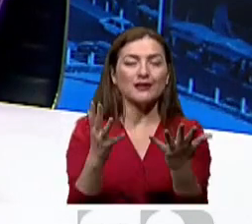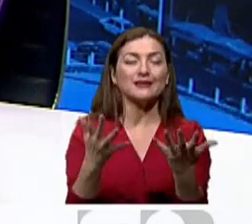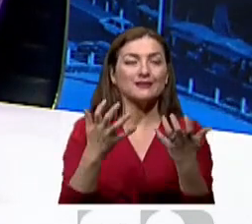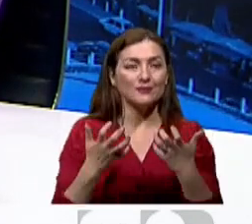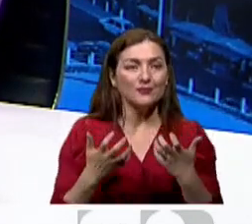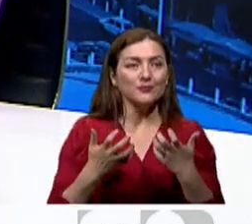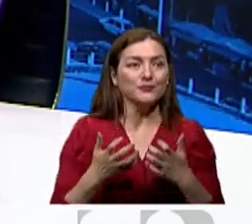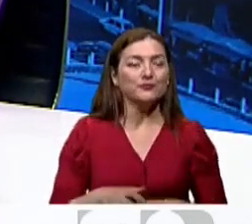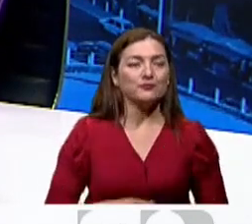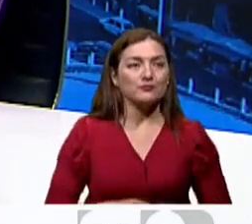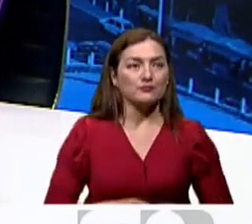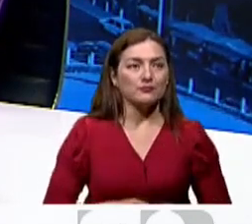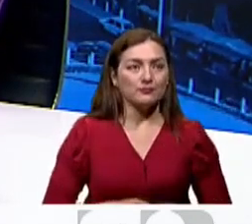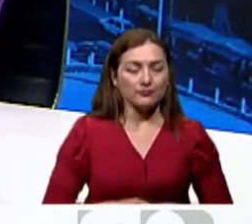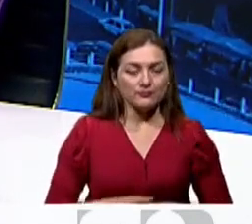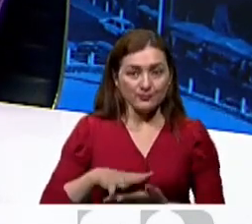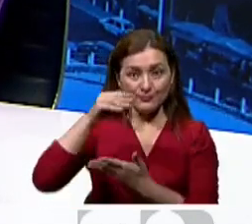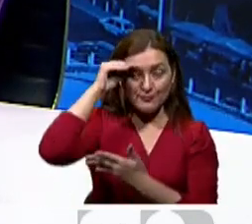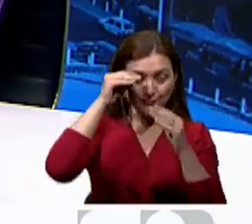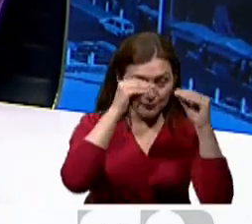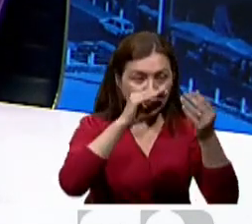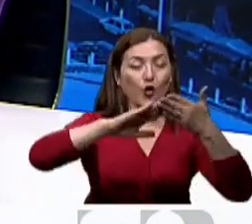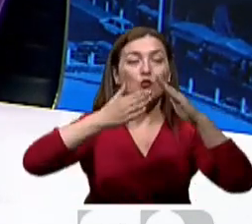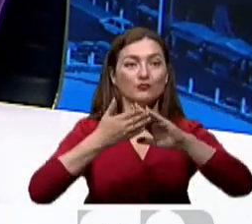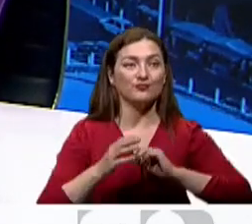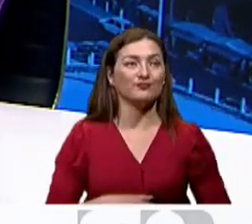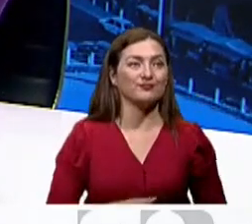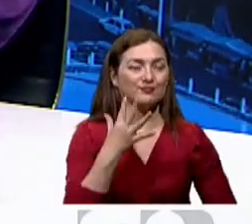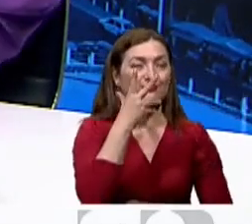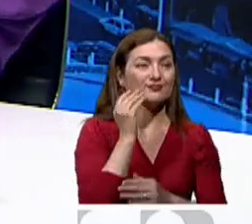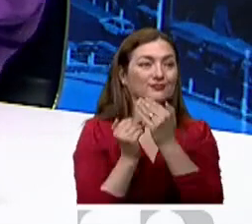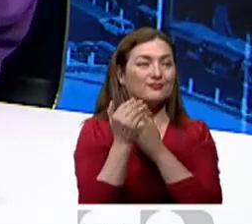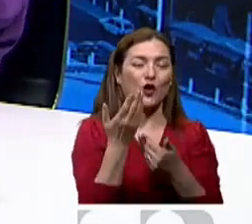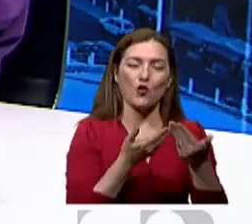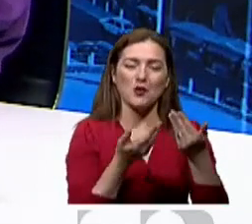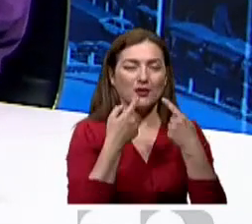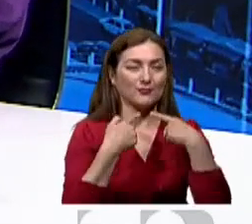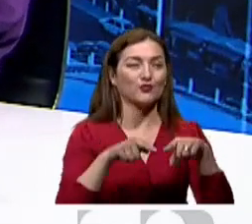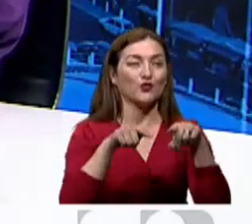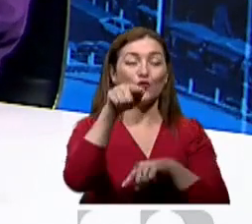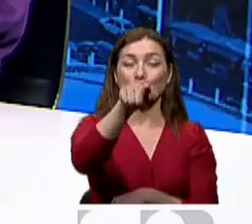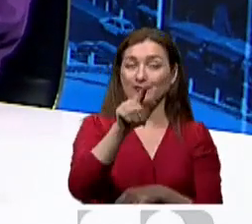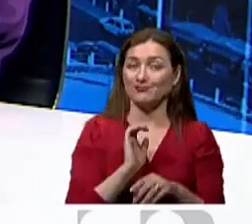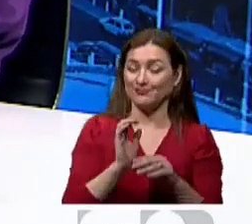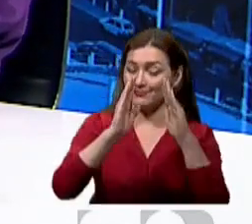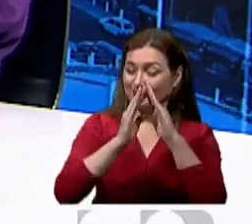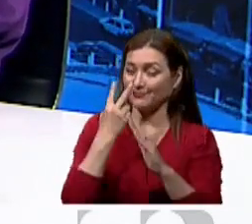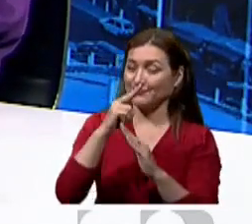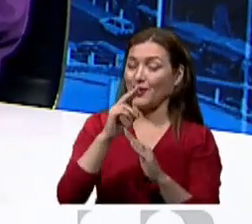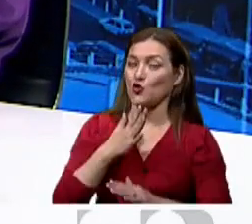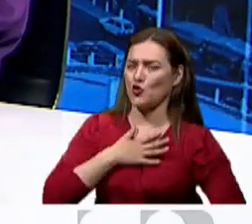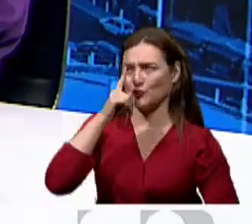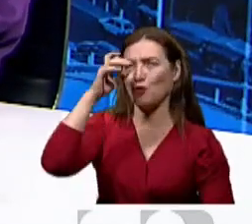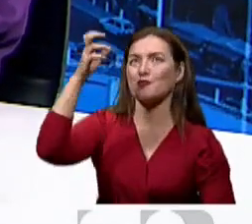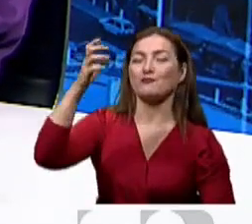justamente traspasar todos estos conocimientos a las niñas de su comunidad. Y qué linda esta historia poderla compartir con usted, que hoy desde casa nos está viendo y dice, yo tengo